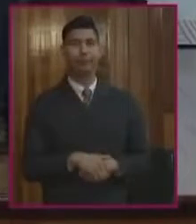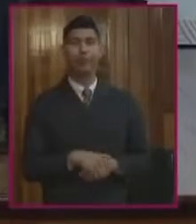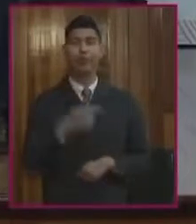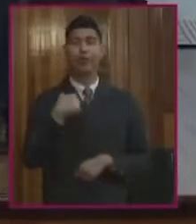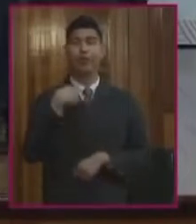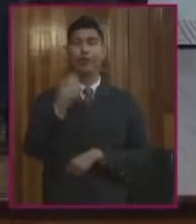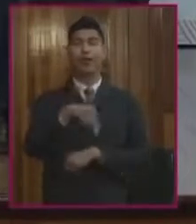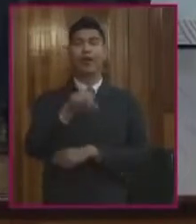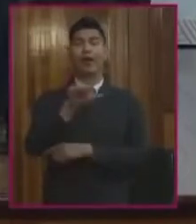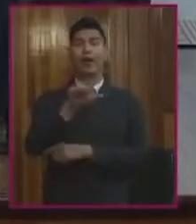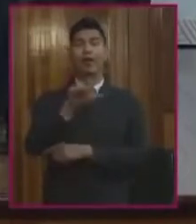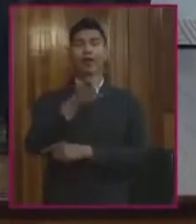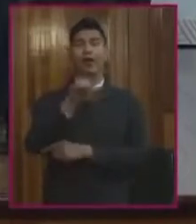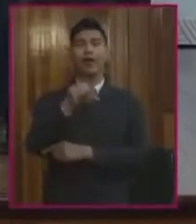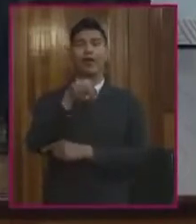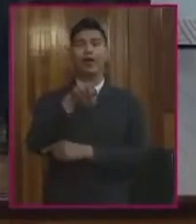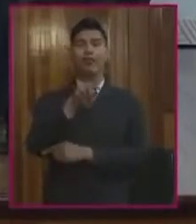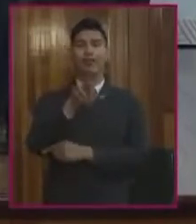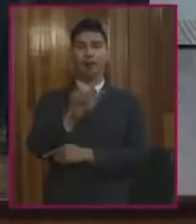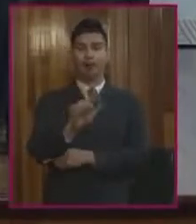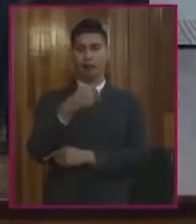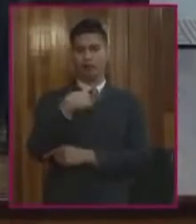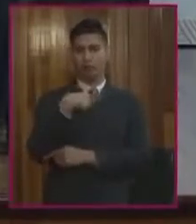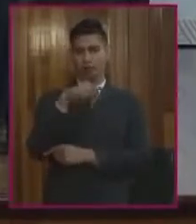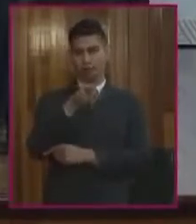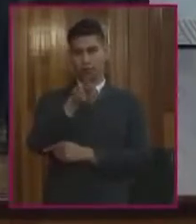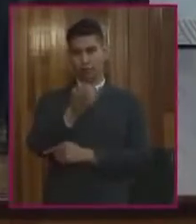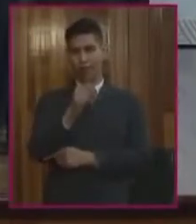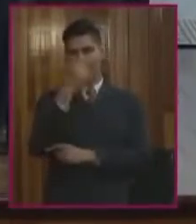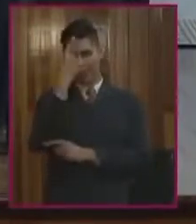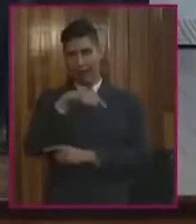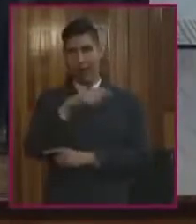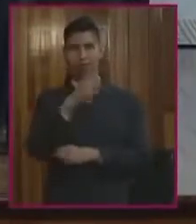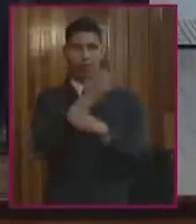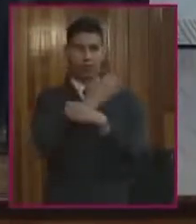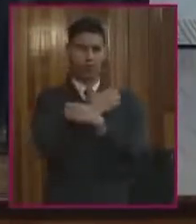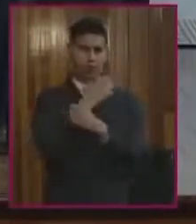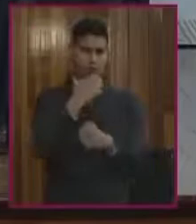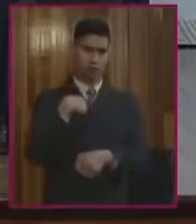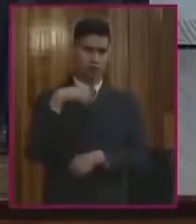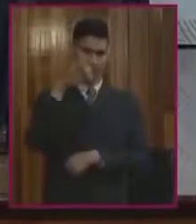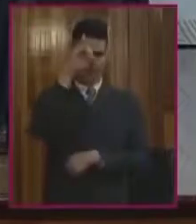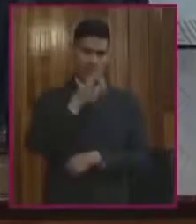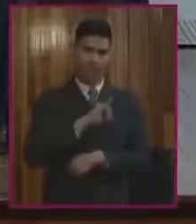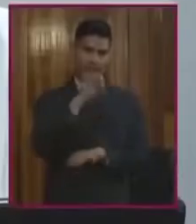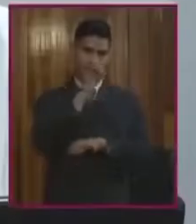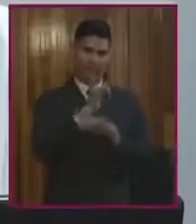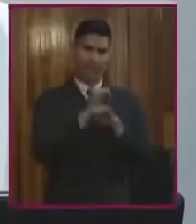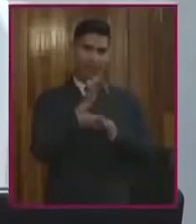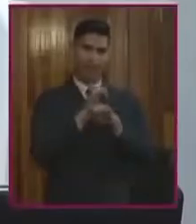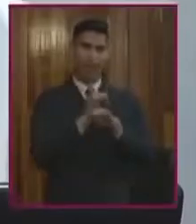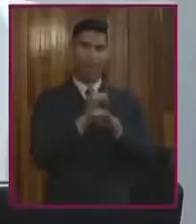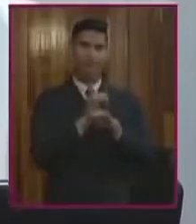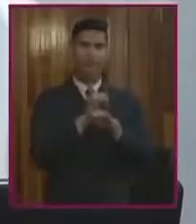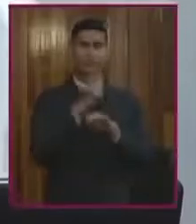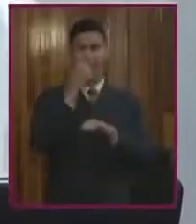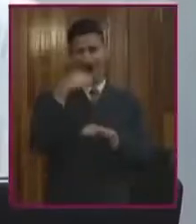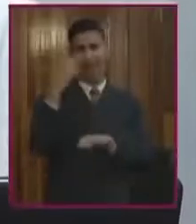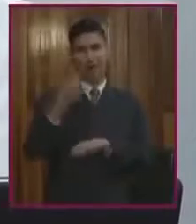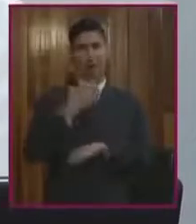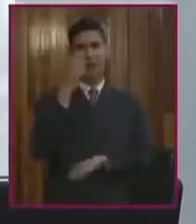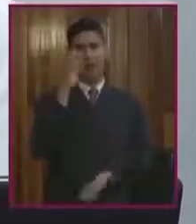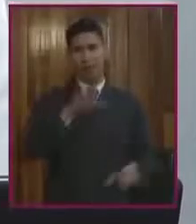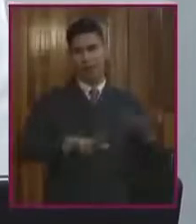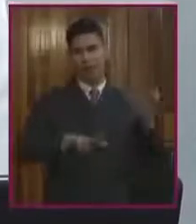Alejandra Ábalos Rogel, soy doctora en educación, soy la jefa de investigación y experimentación educativa de la Escuela Normal Superior de